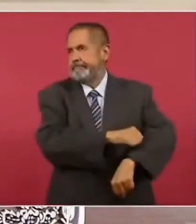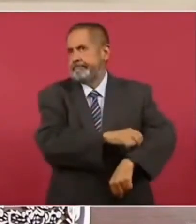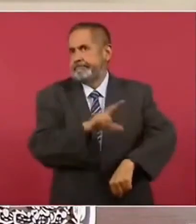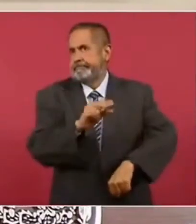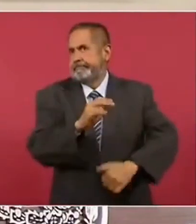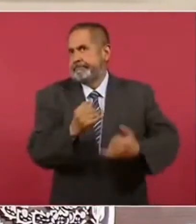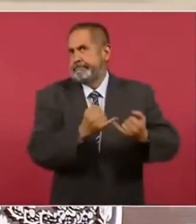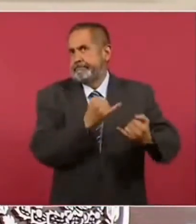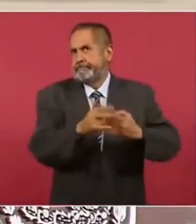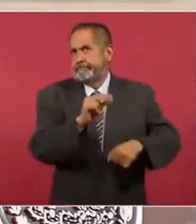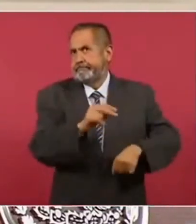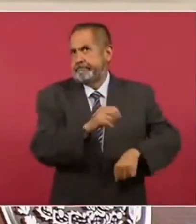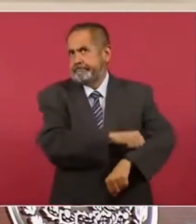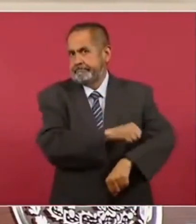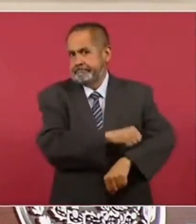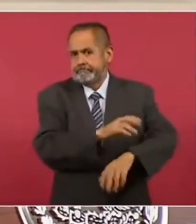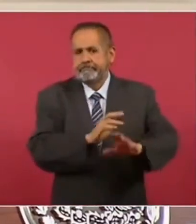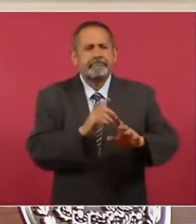madera